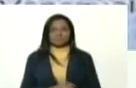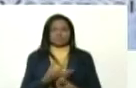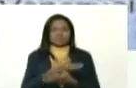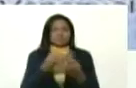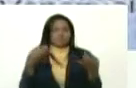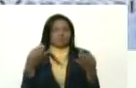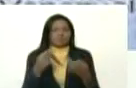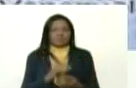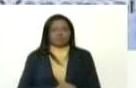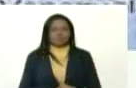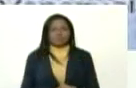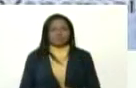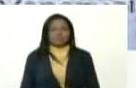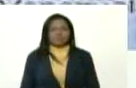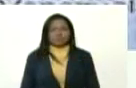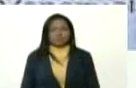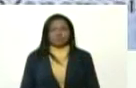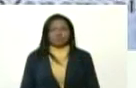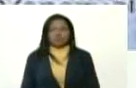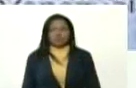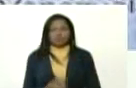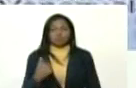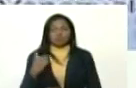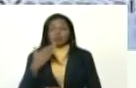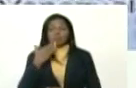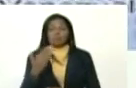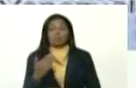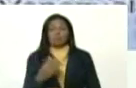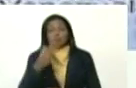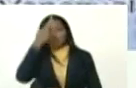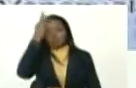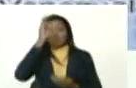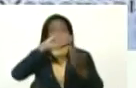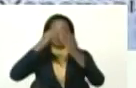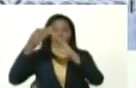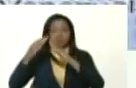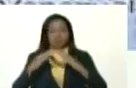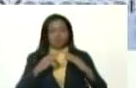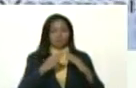Excelente. Yo le pido a los consejos comunales,